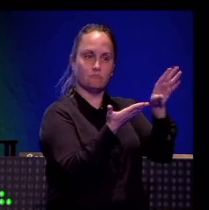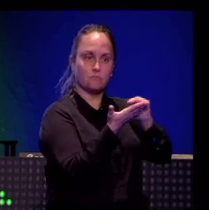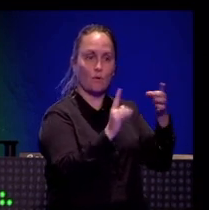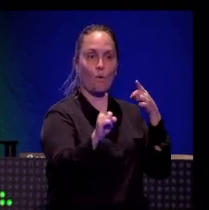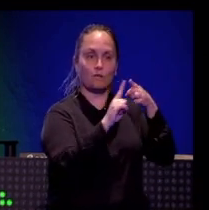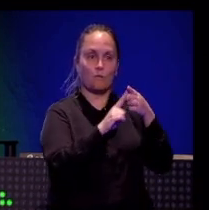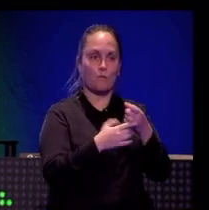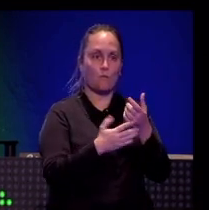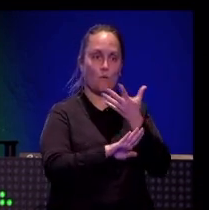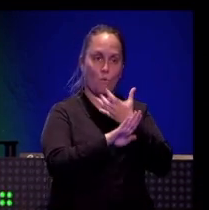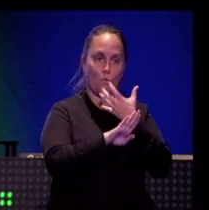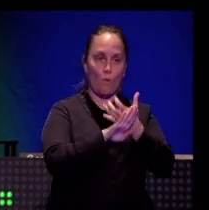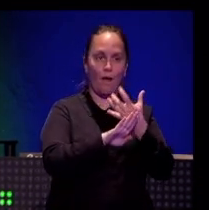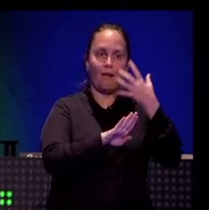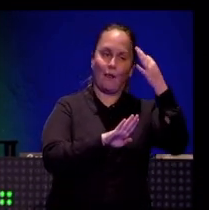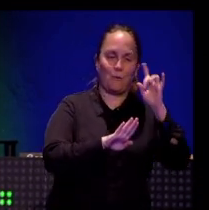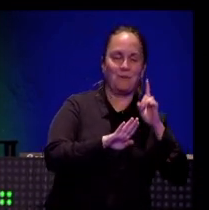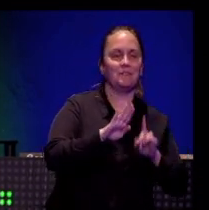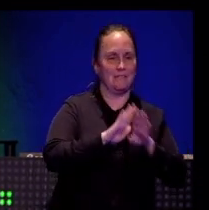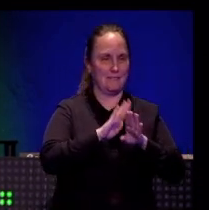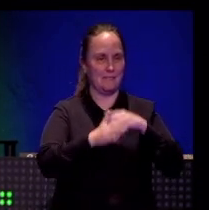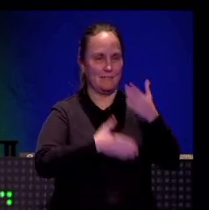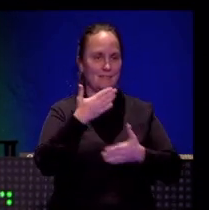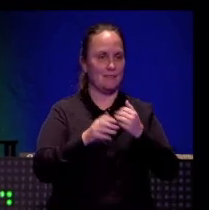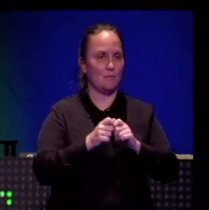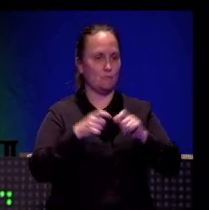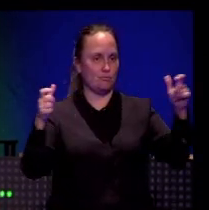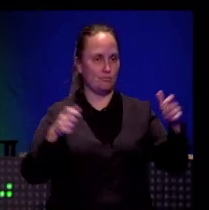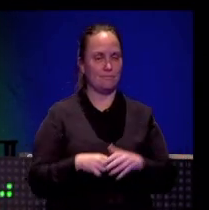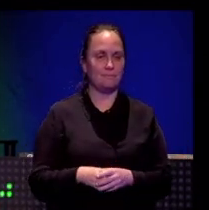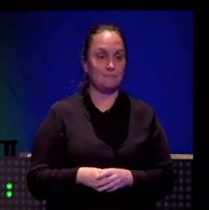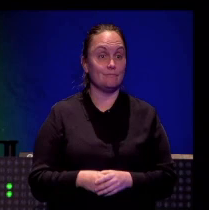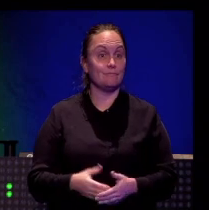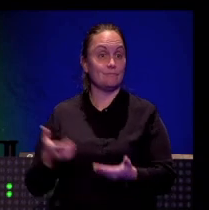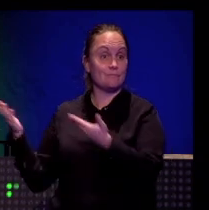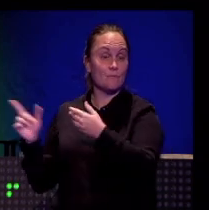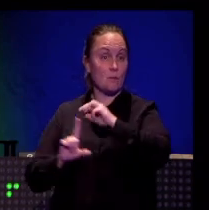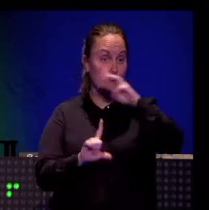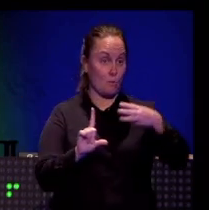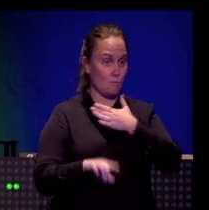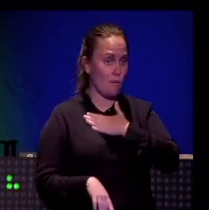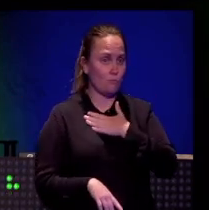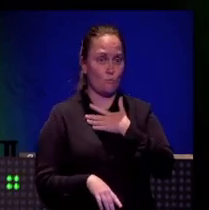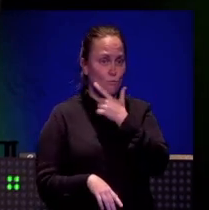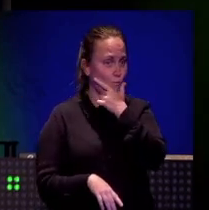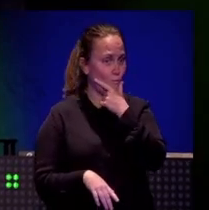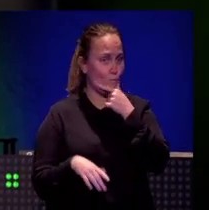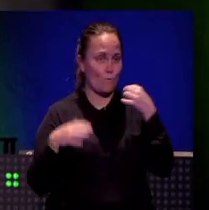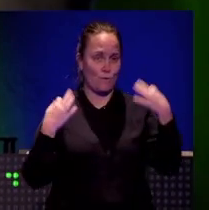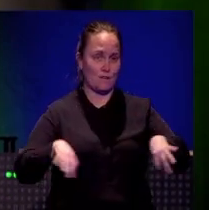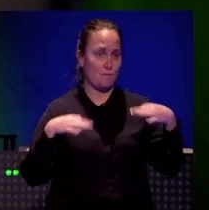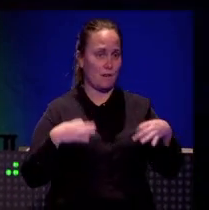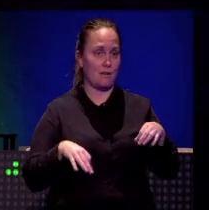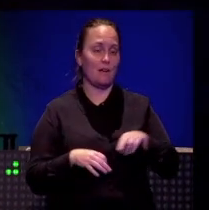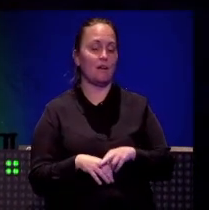siga creciendo pero esta es mi página web es muy simple ricky